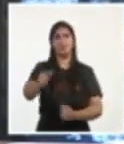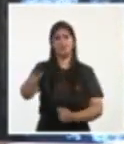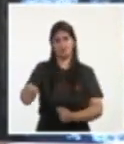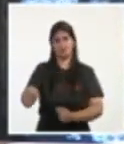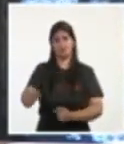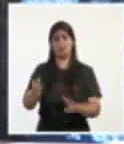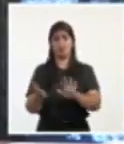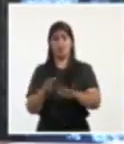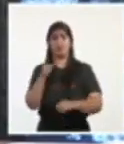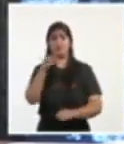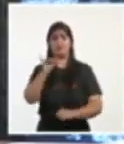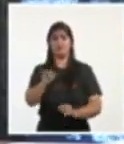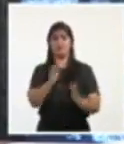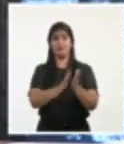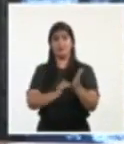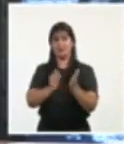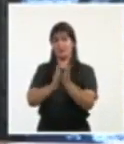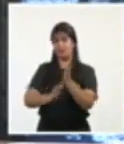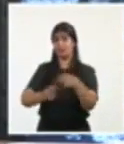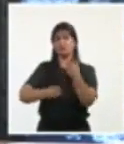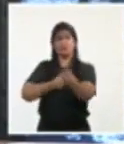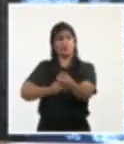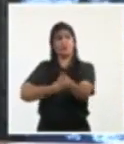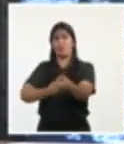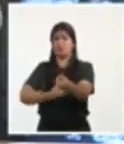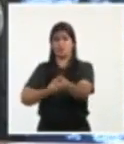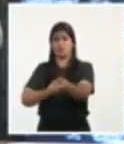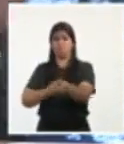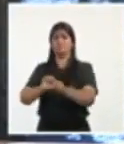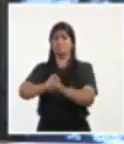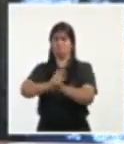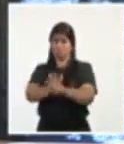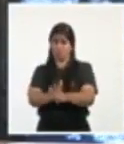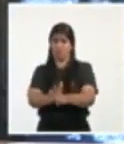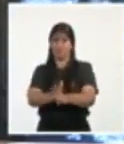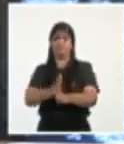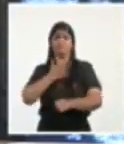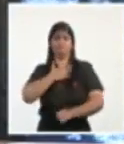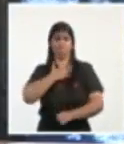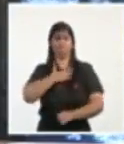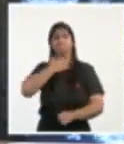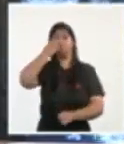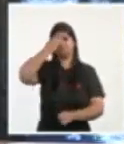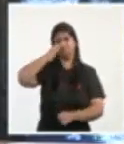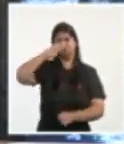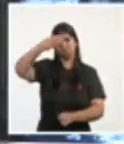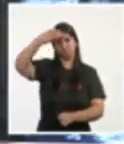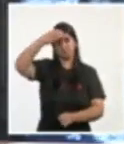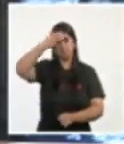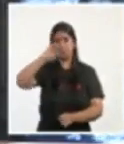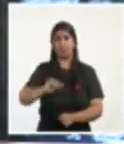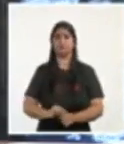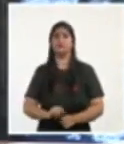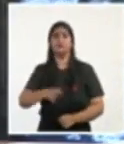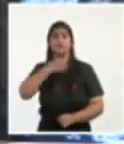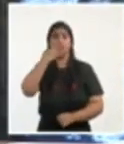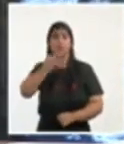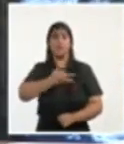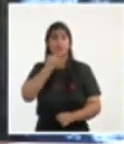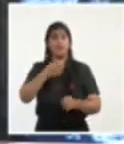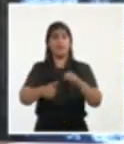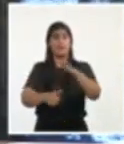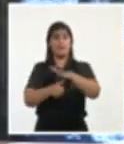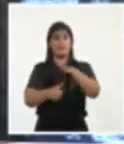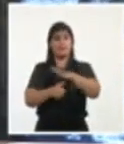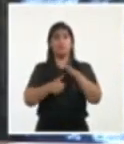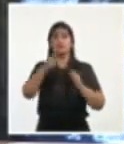meses de lucha ininterrumpida. La llamada fatiga pandémica que se refería el presidente es una realidad